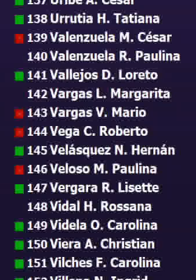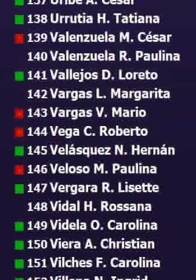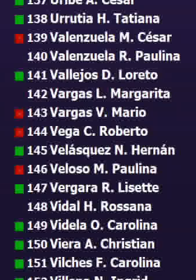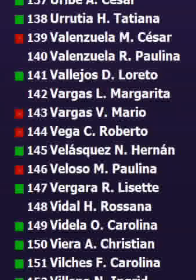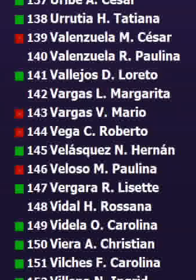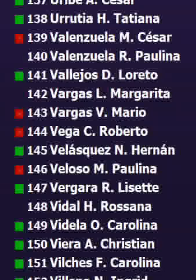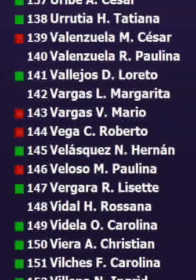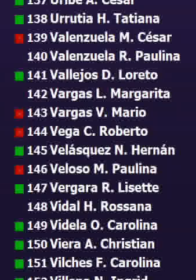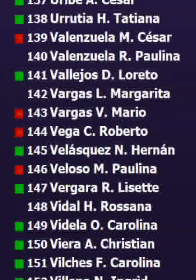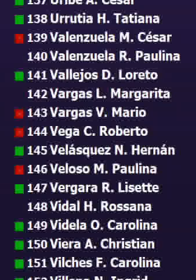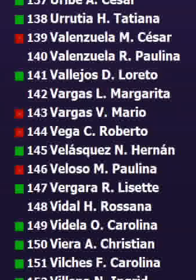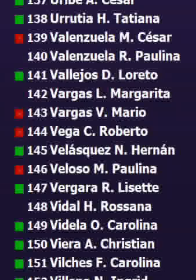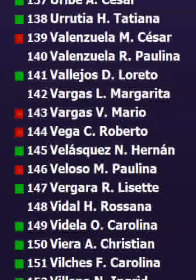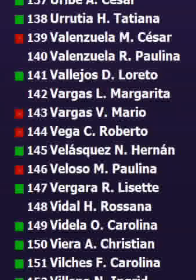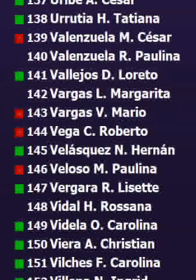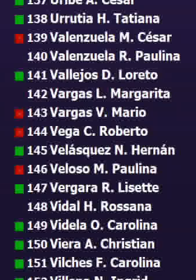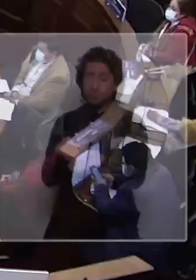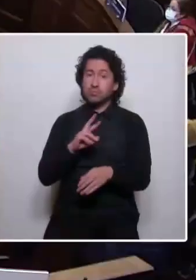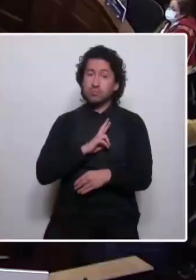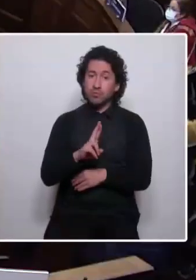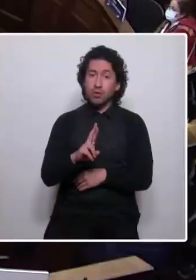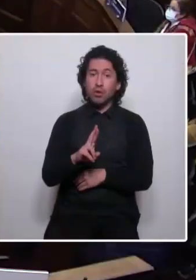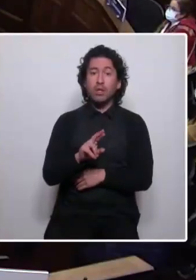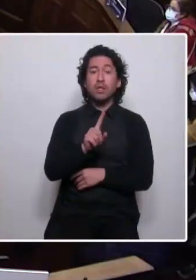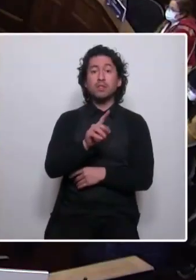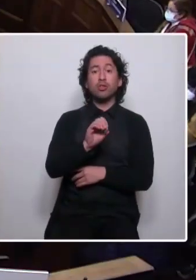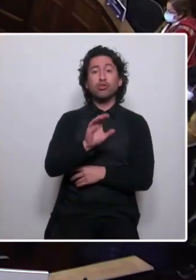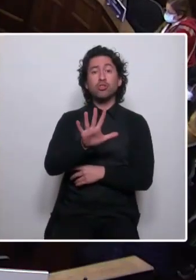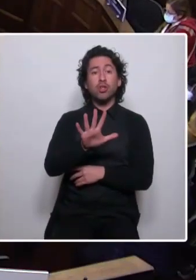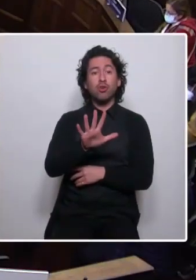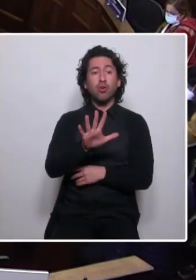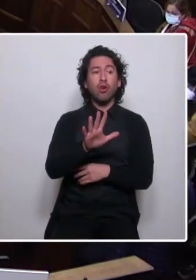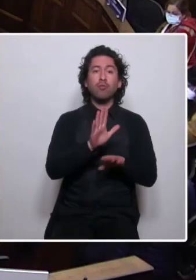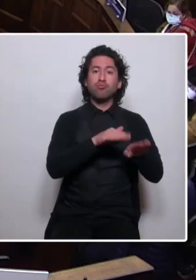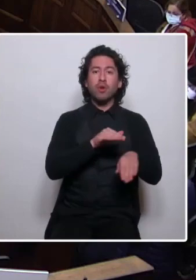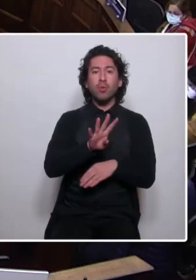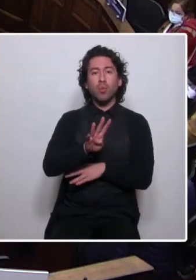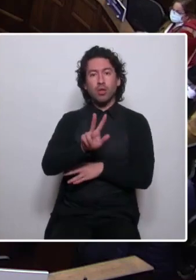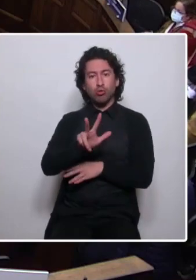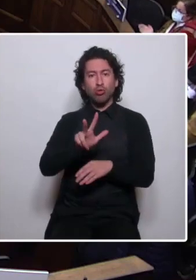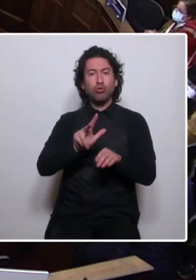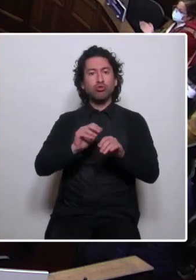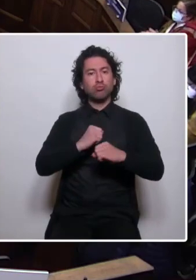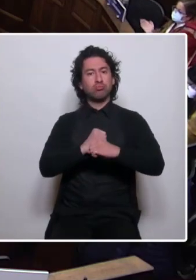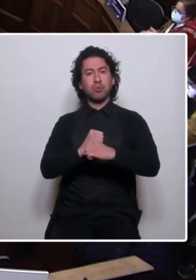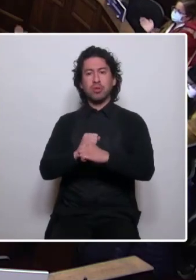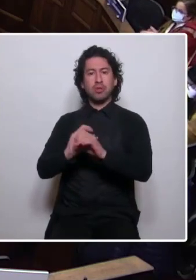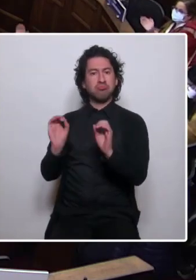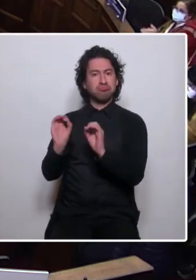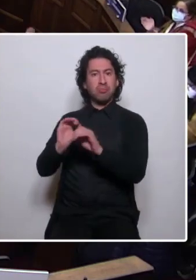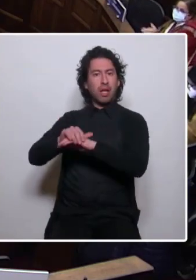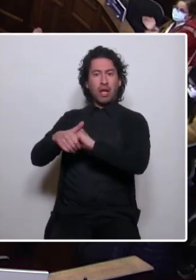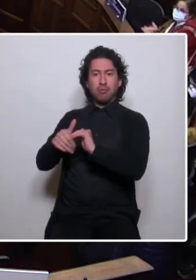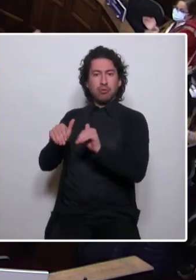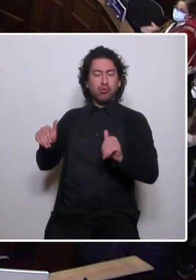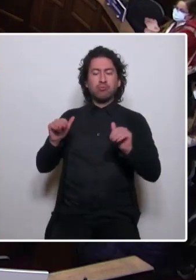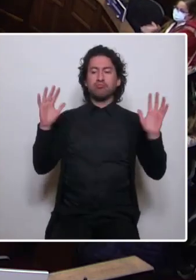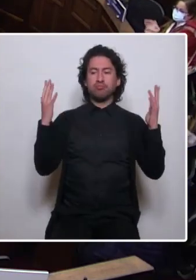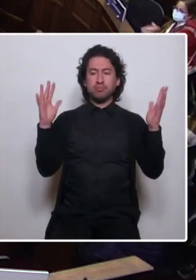Resultado de la votación, 105 votos a favor, 48 en contra y ninguna abstención.